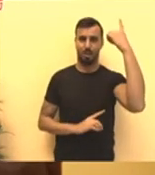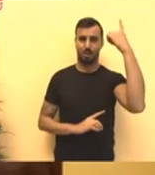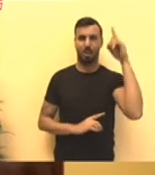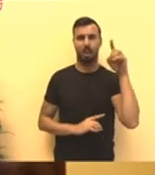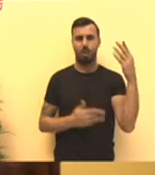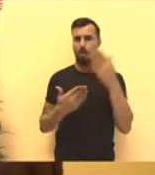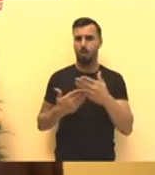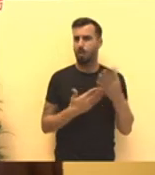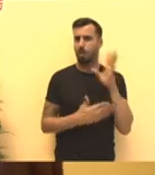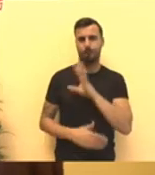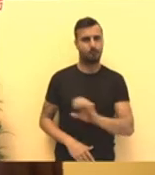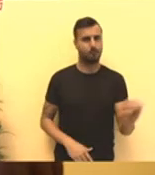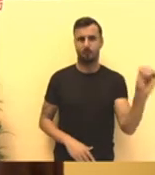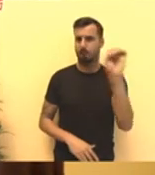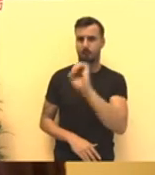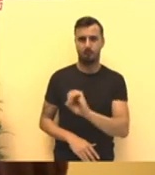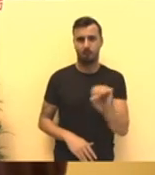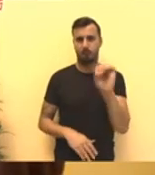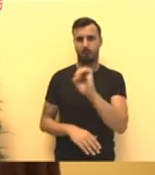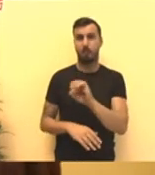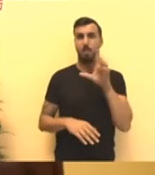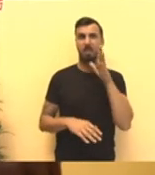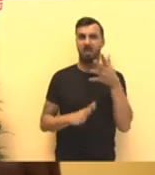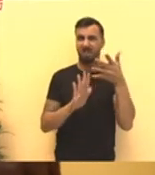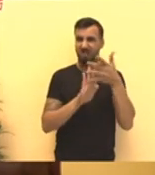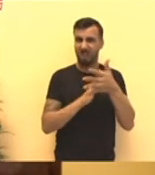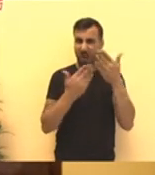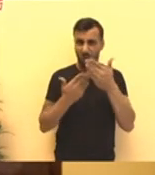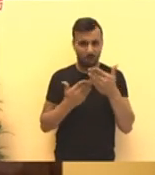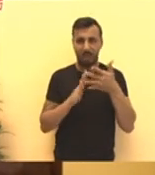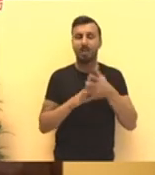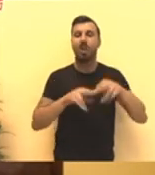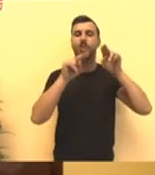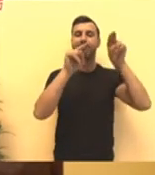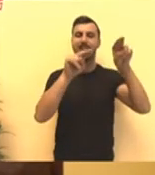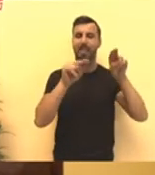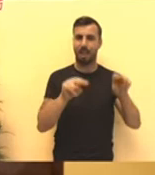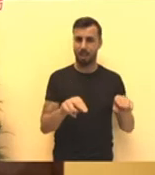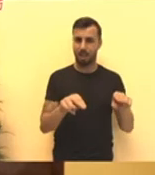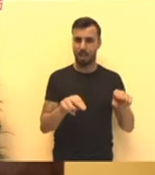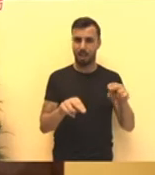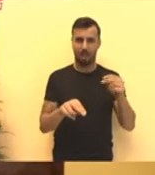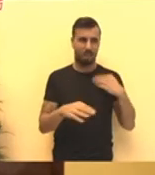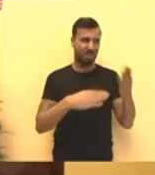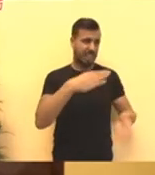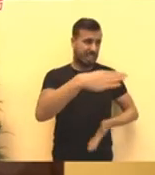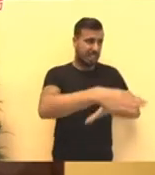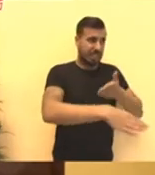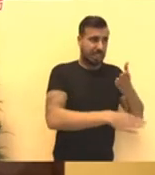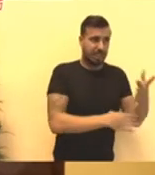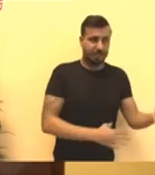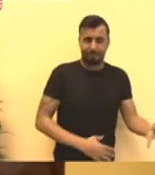Dios. Yo nunca estuve interna, por suerte. Y yo nunca quise estar ahí. Yo decía a mi madre que por qué, que yo no quería estar